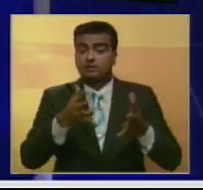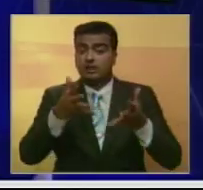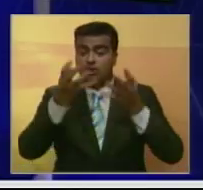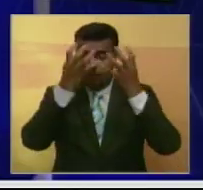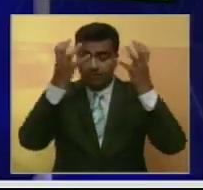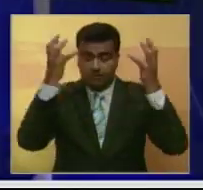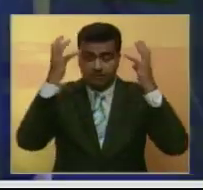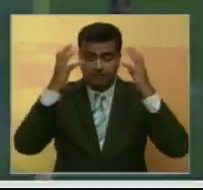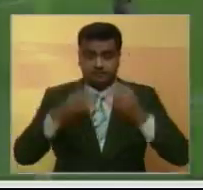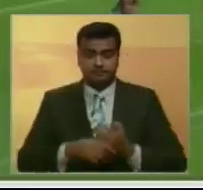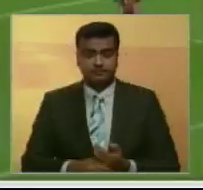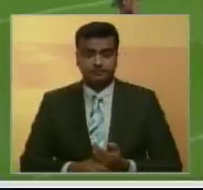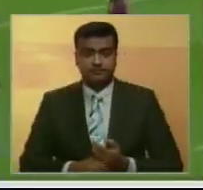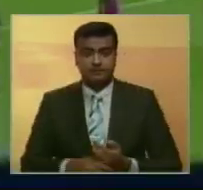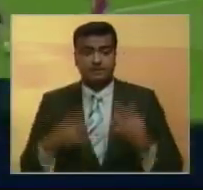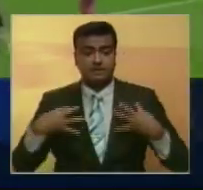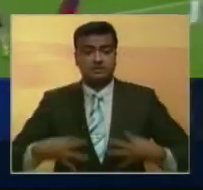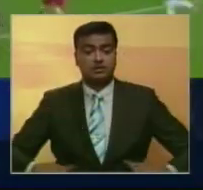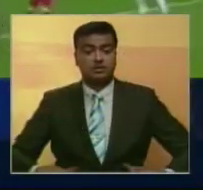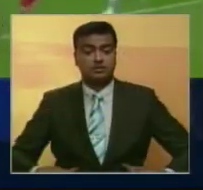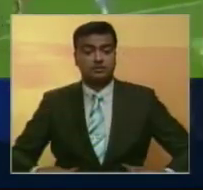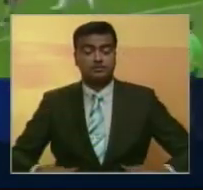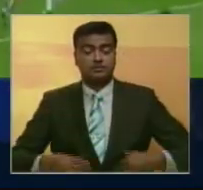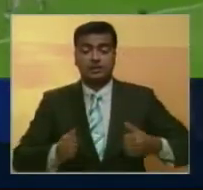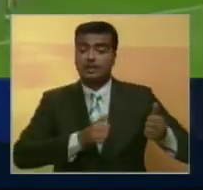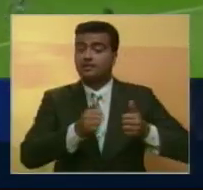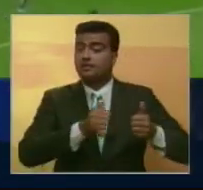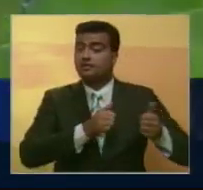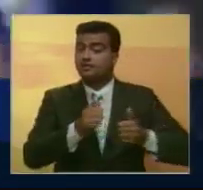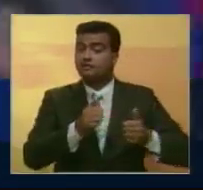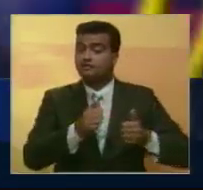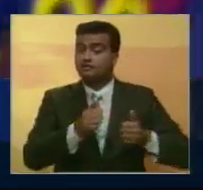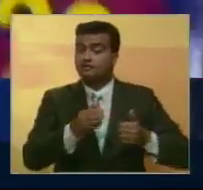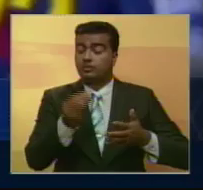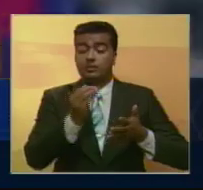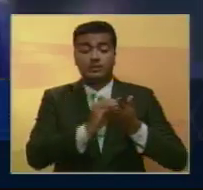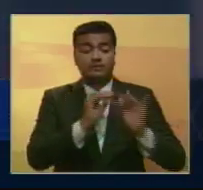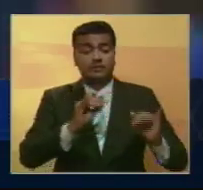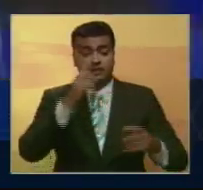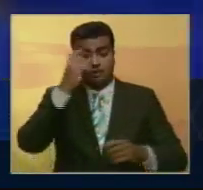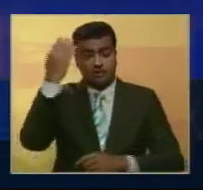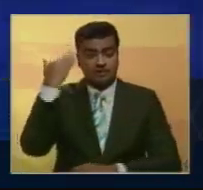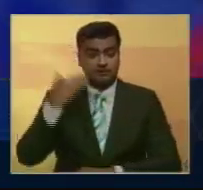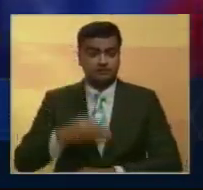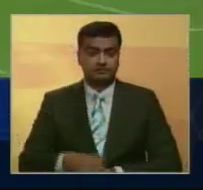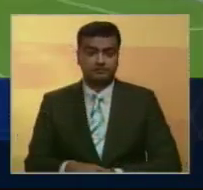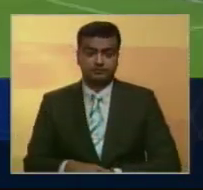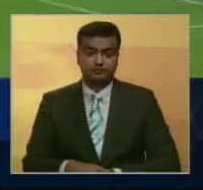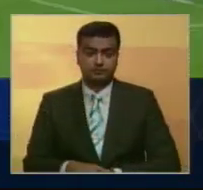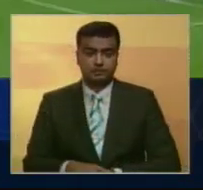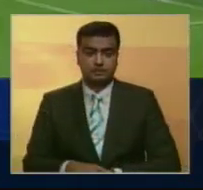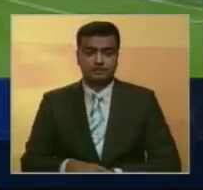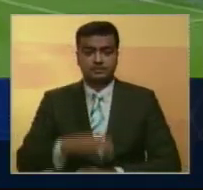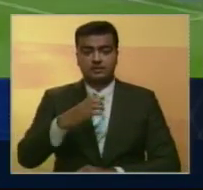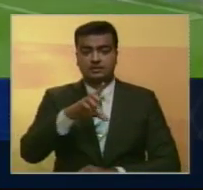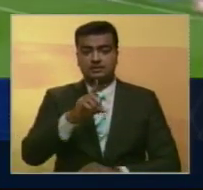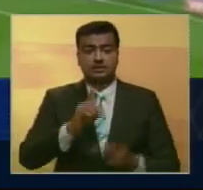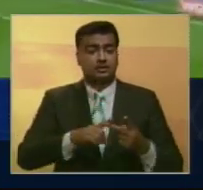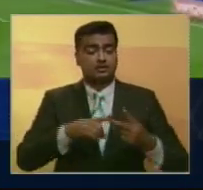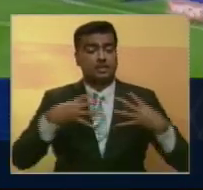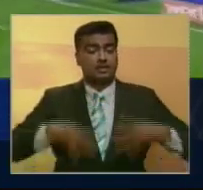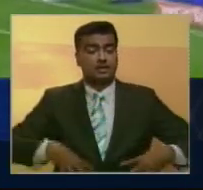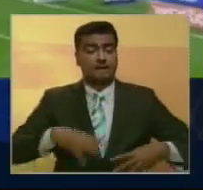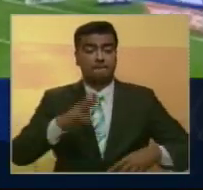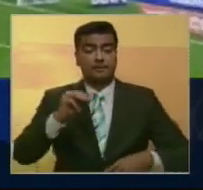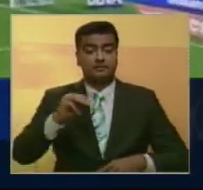El campeón defensor, el Barcelona, se medirá al Athletic Club de Bilbao, reeditando la final de la temporada pasada. Además, Celta irá ante Atlético de Madrid,